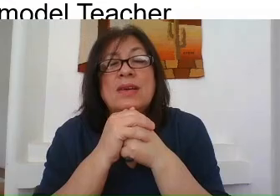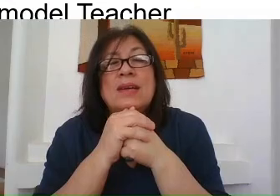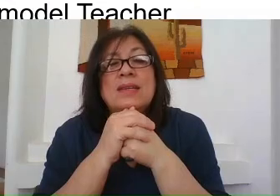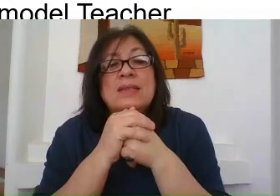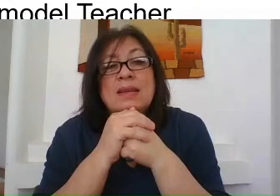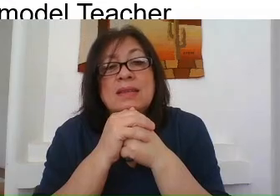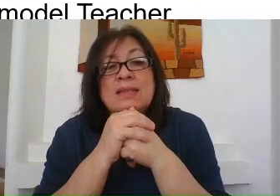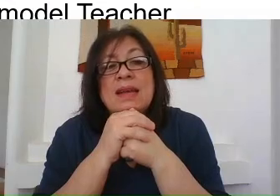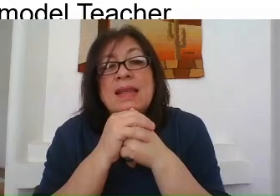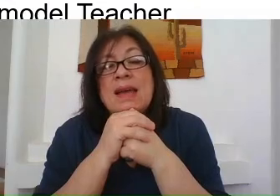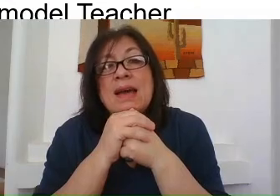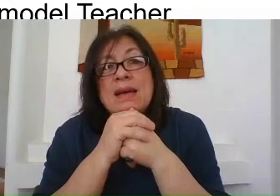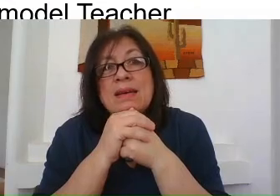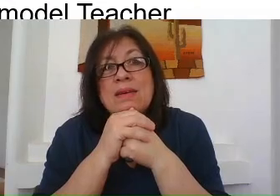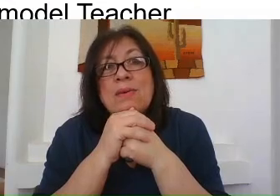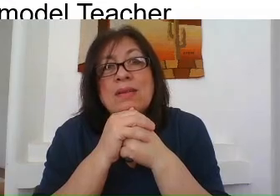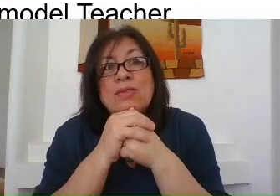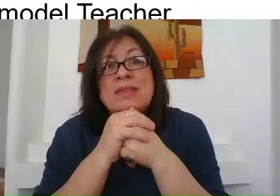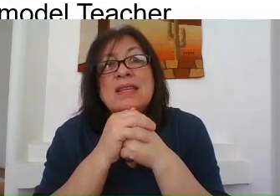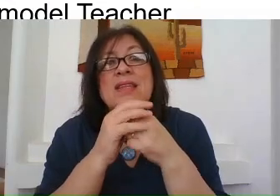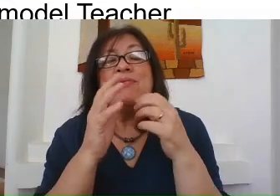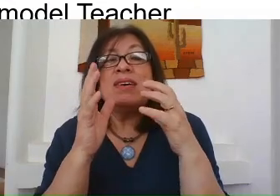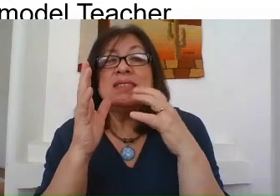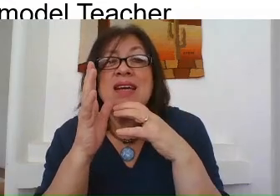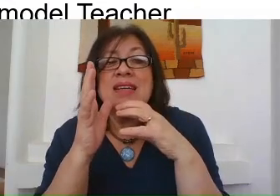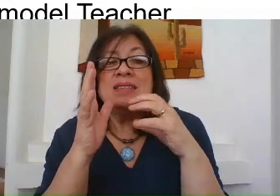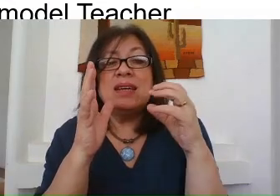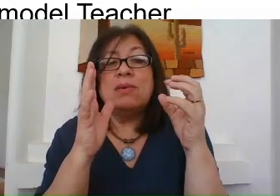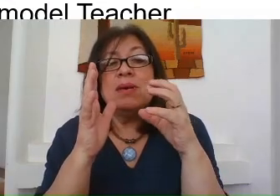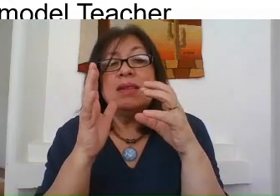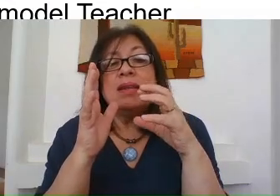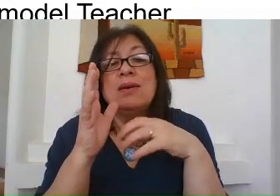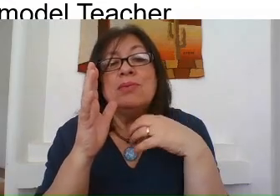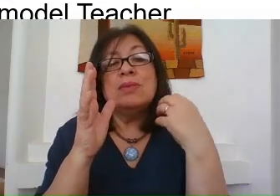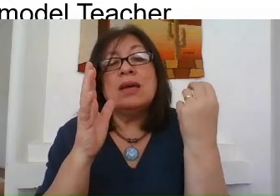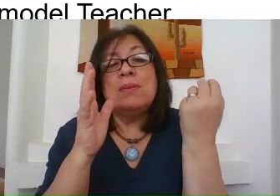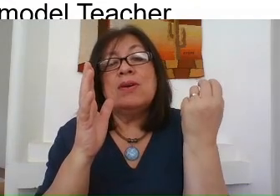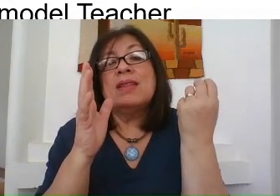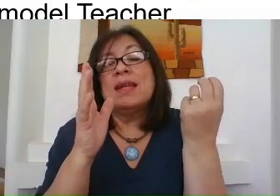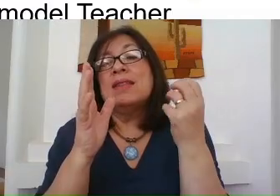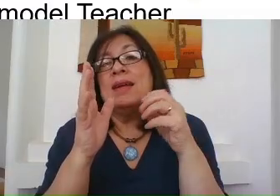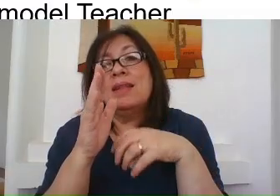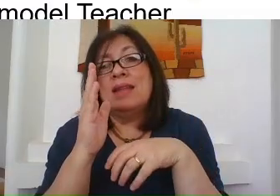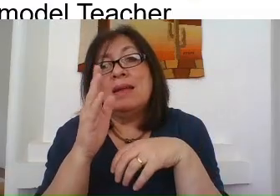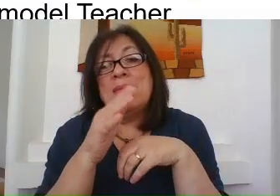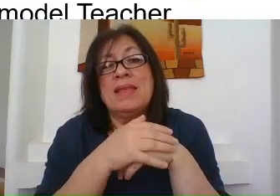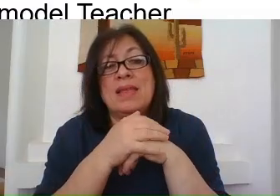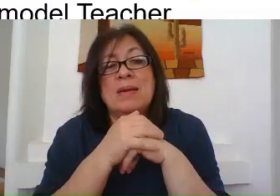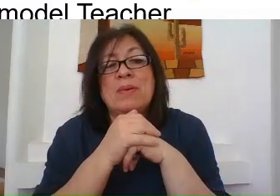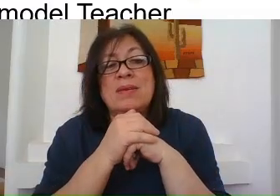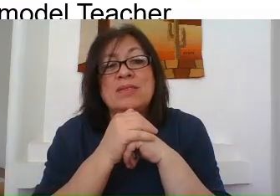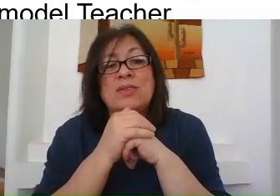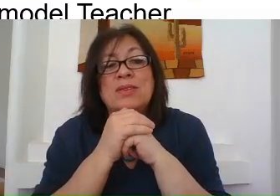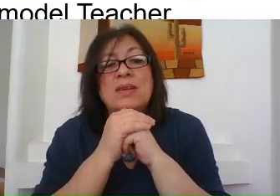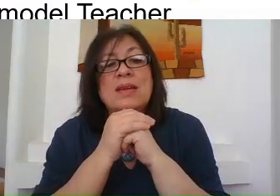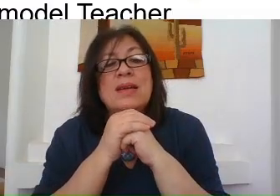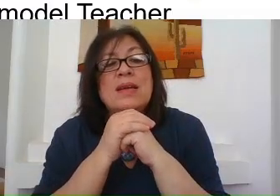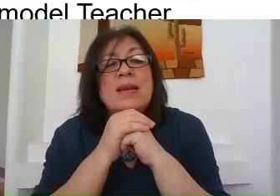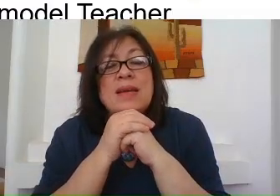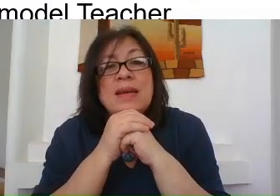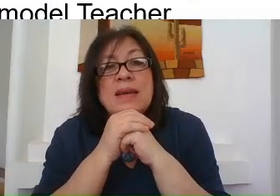anterior. Sería cuando ese desfasaje se encuentra un desvío estándar de la media de la